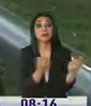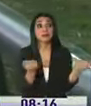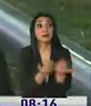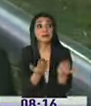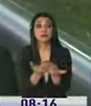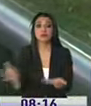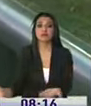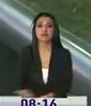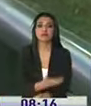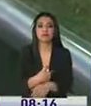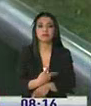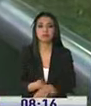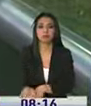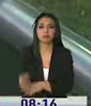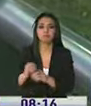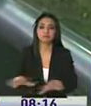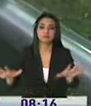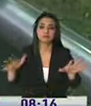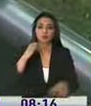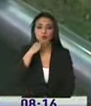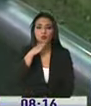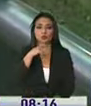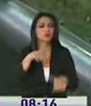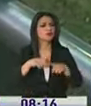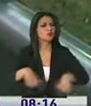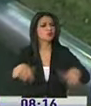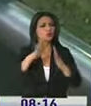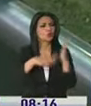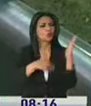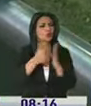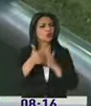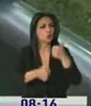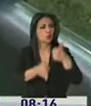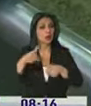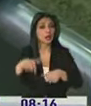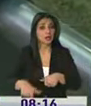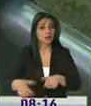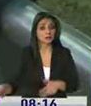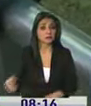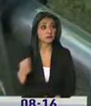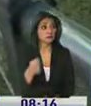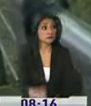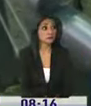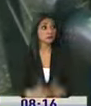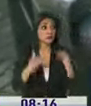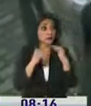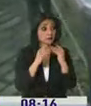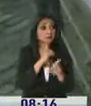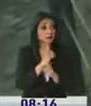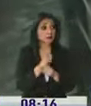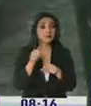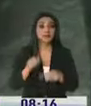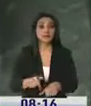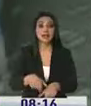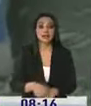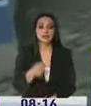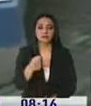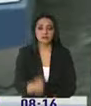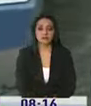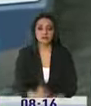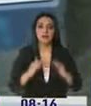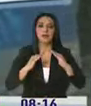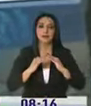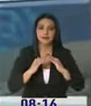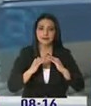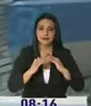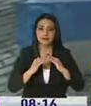este sector, ¿qué horario tienen de recolección de basura? Y aquí se recoge a pie de vereda, ¿verdad? Correcto, la recolección aquí es a pie de veredas y